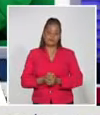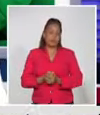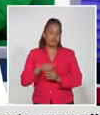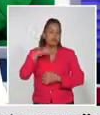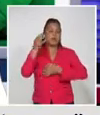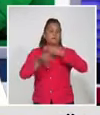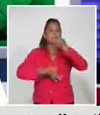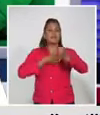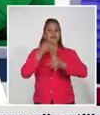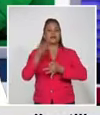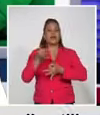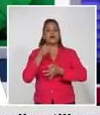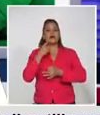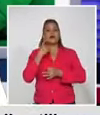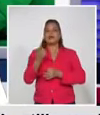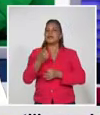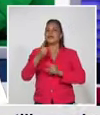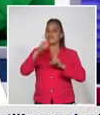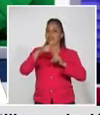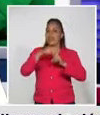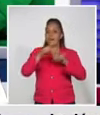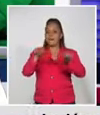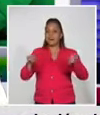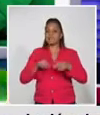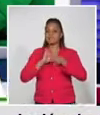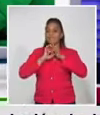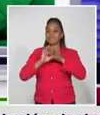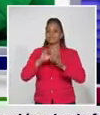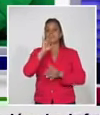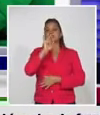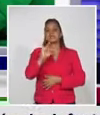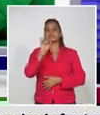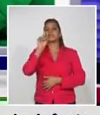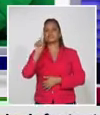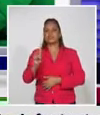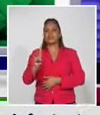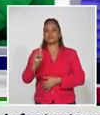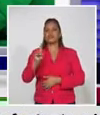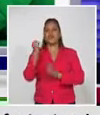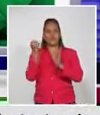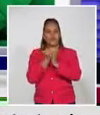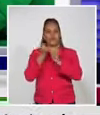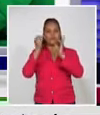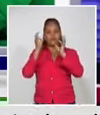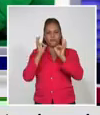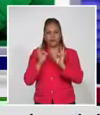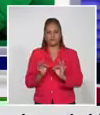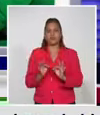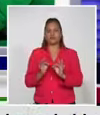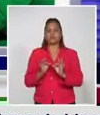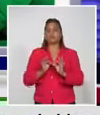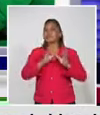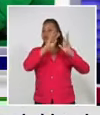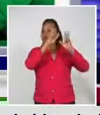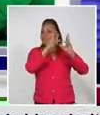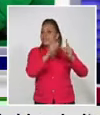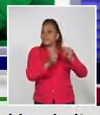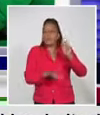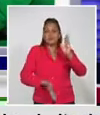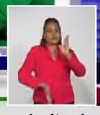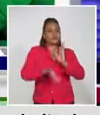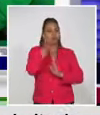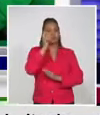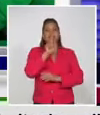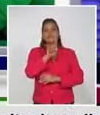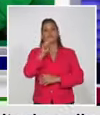en nuestras terapias intensivas, 71 pacientes confirmados, una cifra elevada, 12